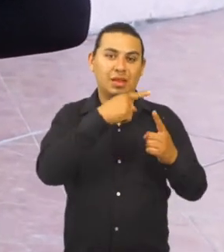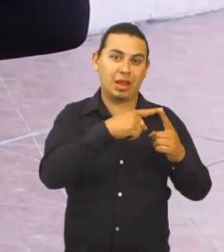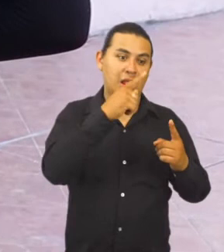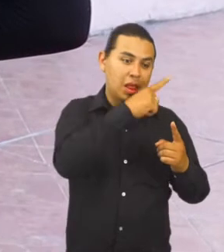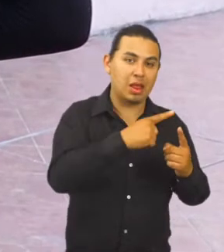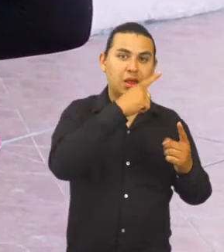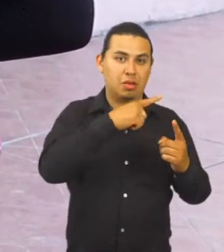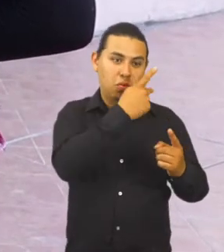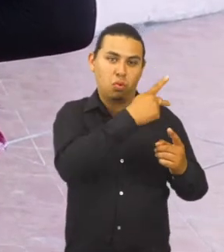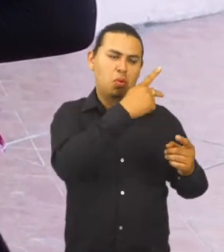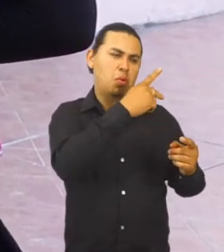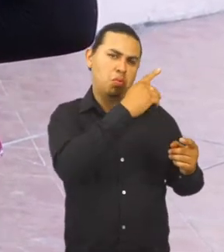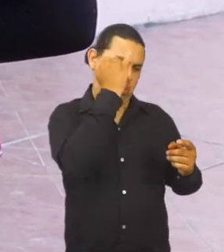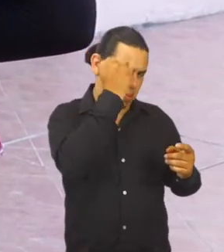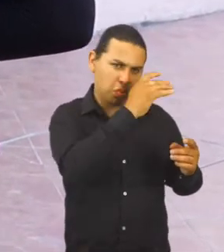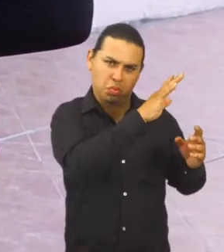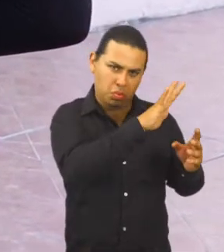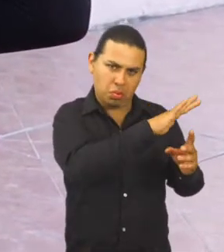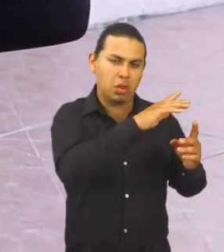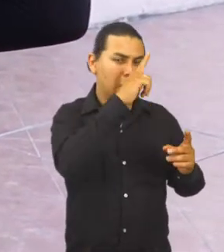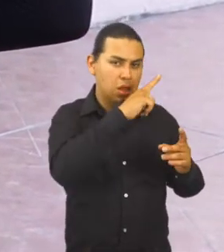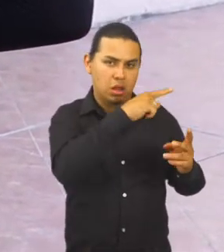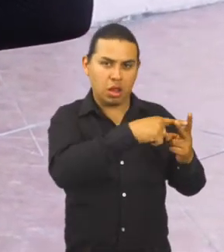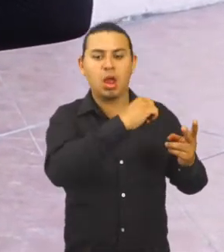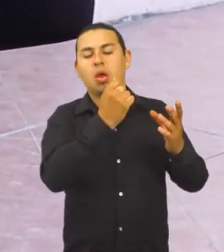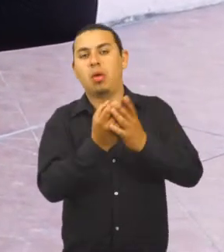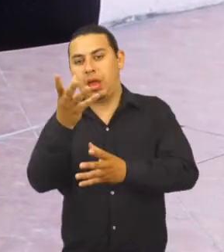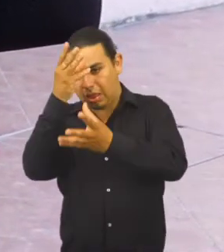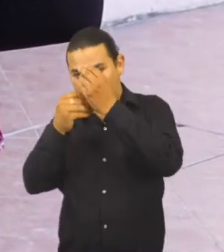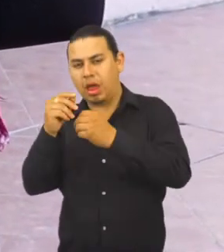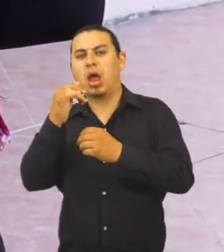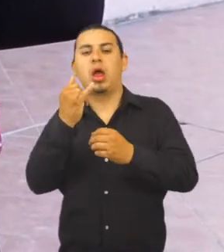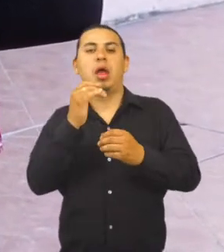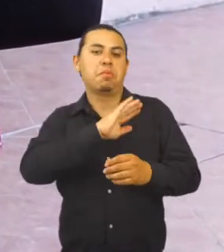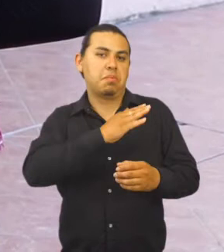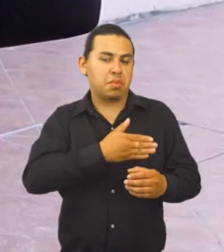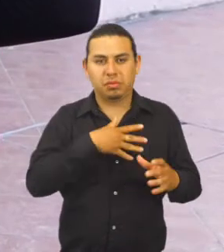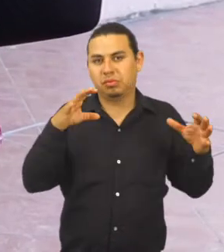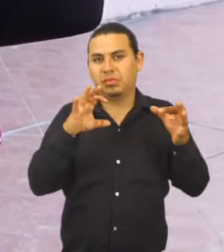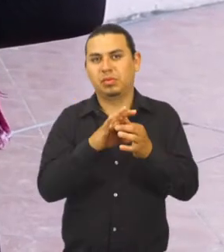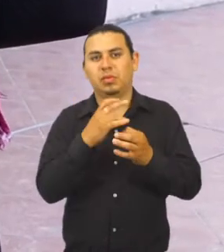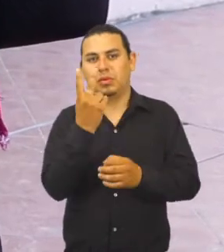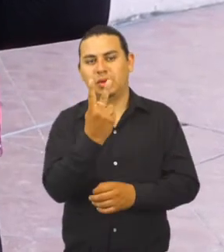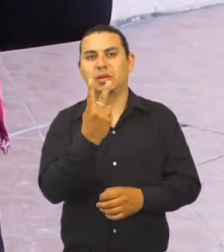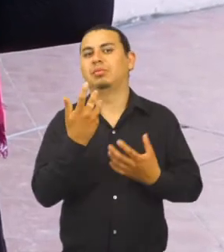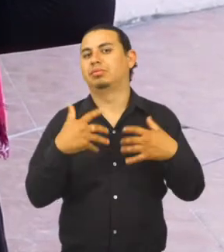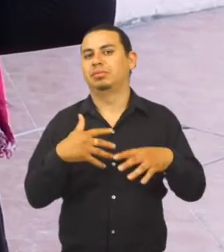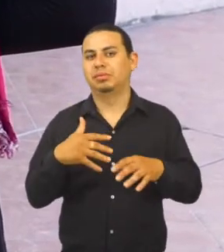lenguas, es decir, la lengua originaria más el castellano, que es la lengua en la que se comunican dentro de la universidad. De esta manera